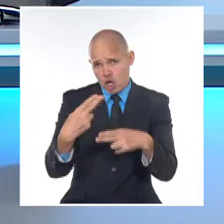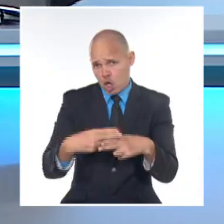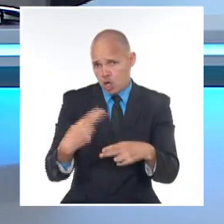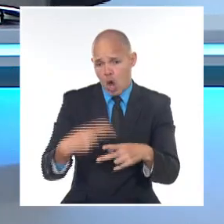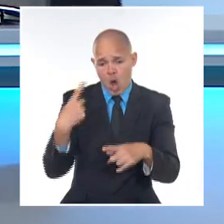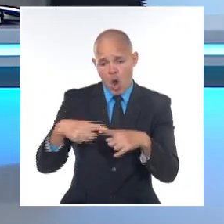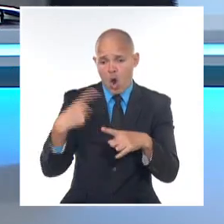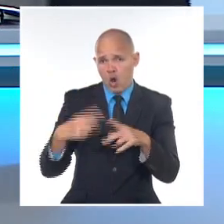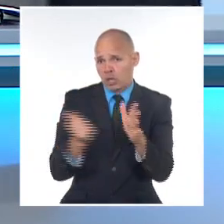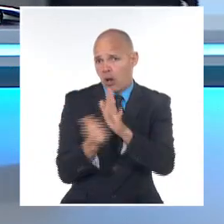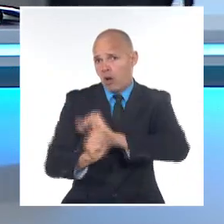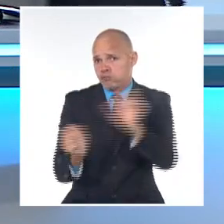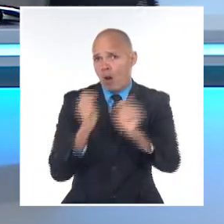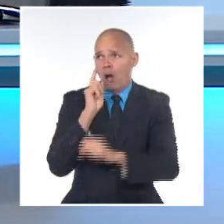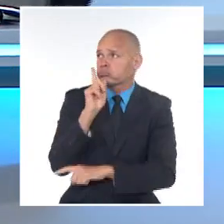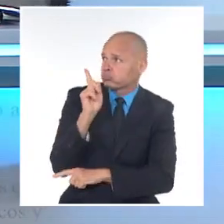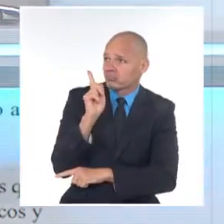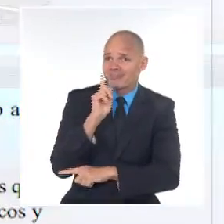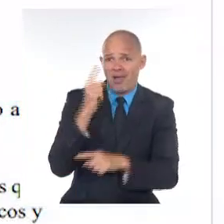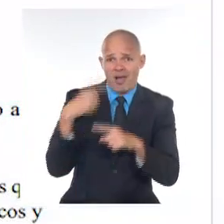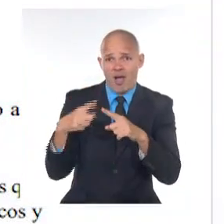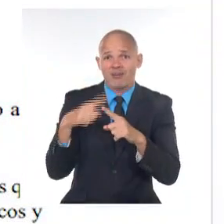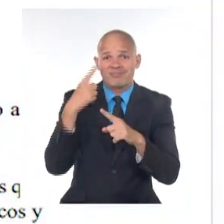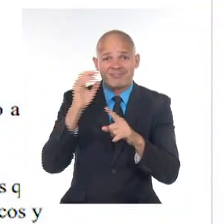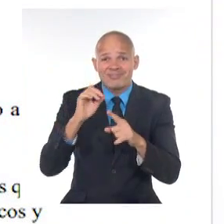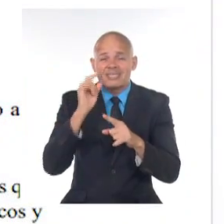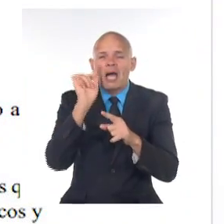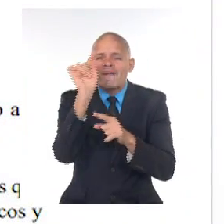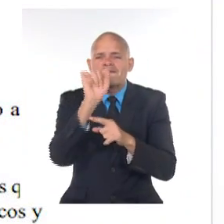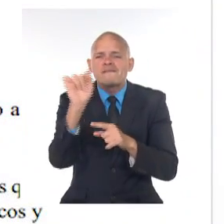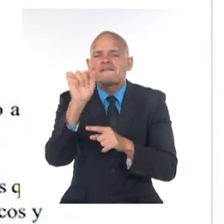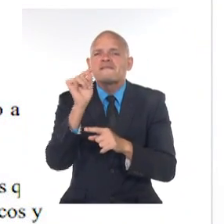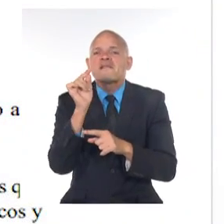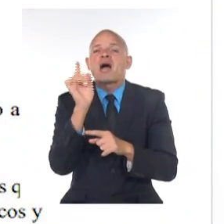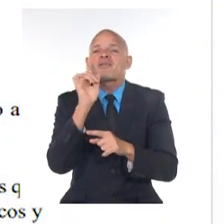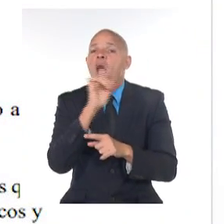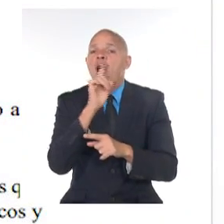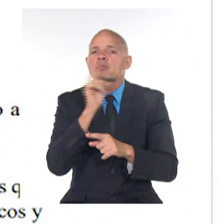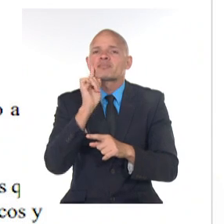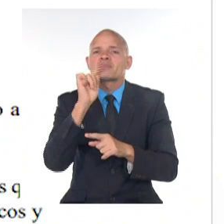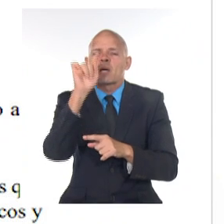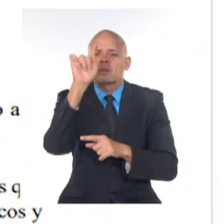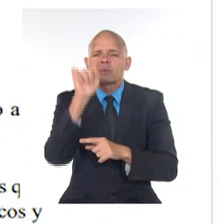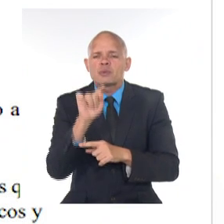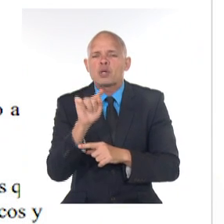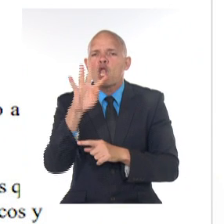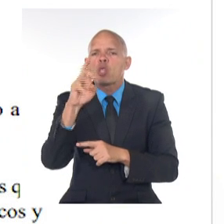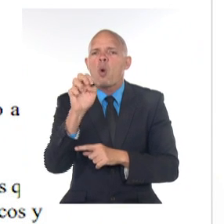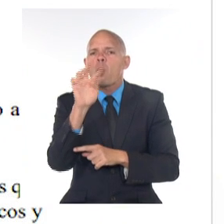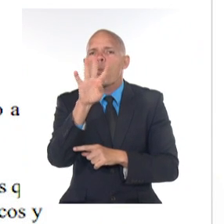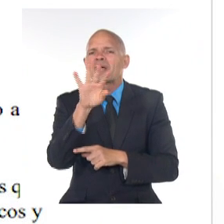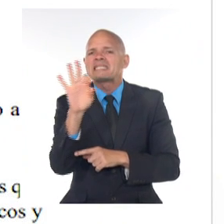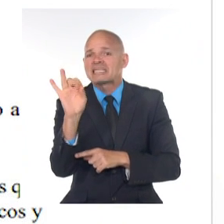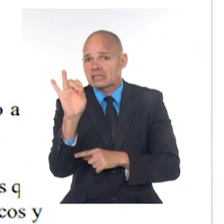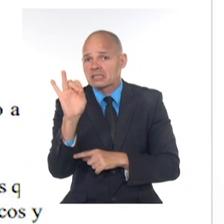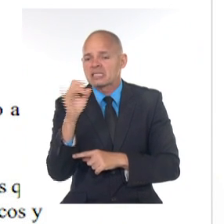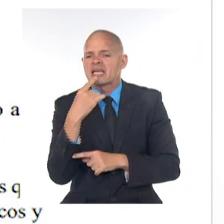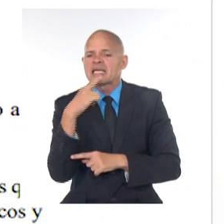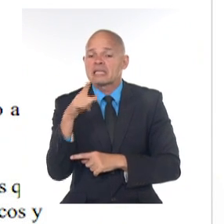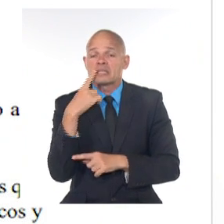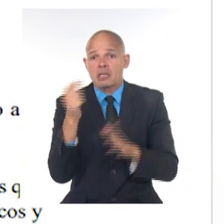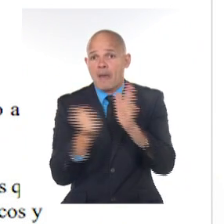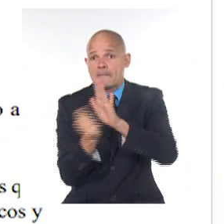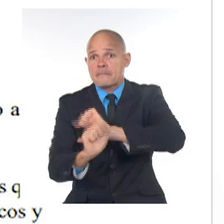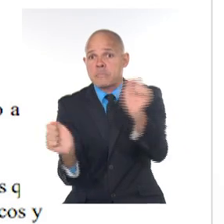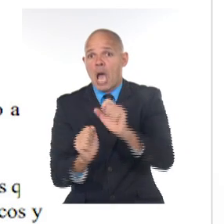terroristas. Bueno, ¿vieron esos ejemplos? Miren, vamos a marcar aquí el número 47, William Cabrera González. ¿Es o no terrorista quien está llamando a hacer